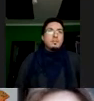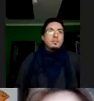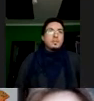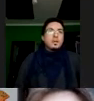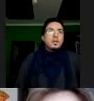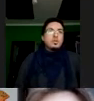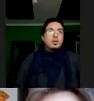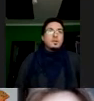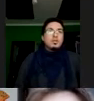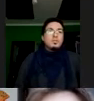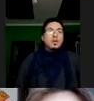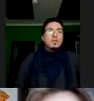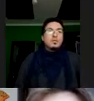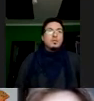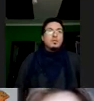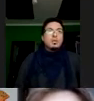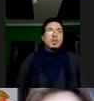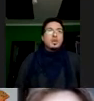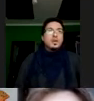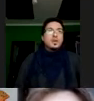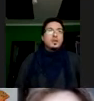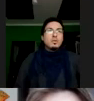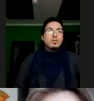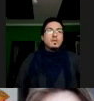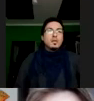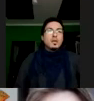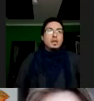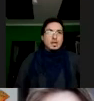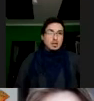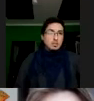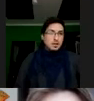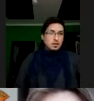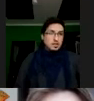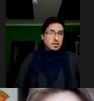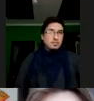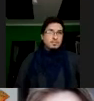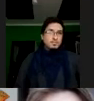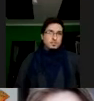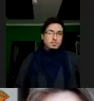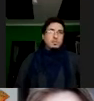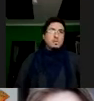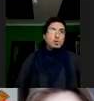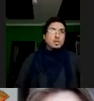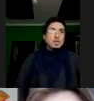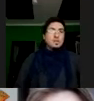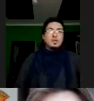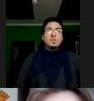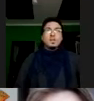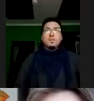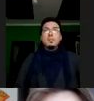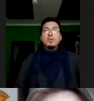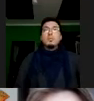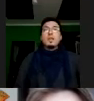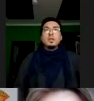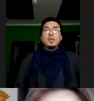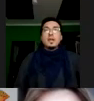ejemplo. Es esto mismo que se está tomando. La proyección que se está tomando es esta y termina viéndose así. Y justamente es así como se